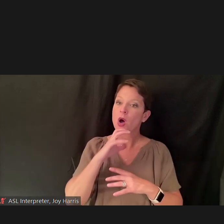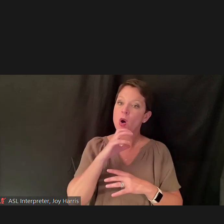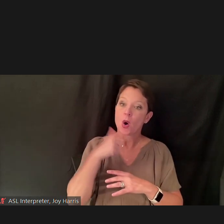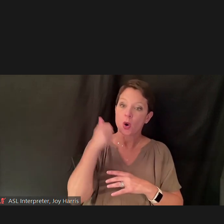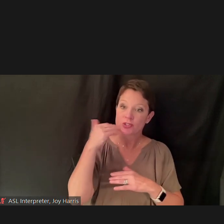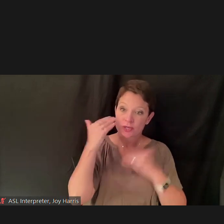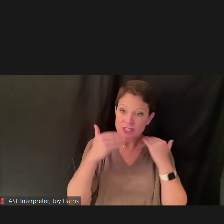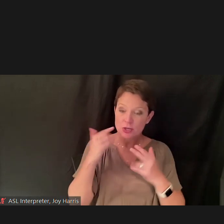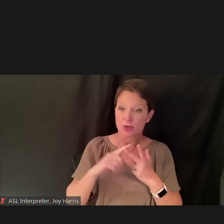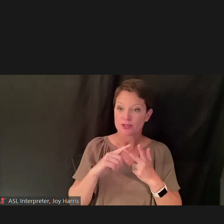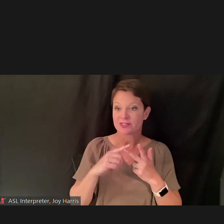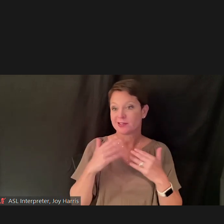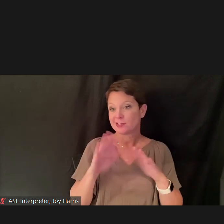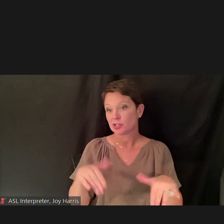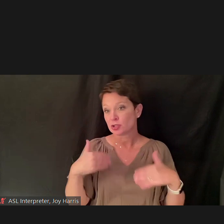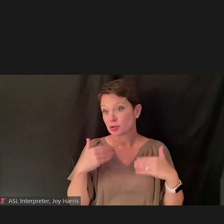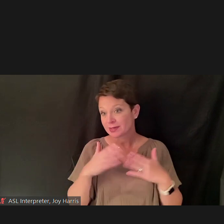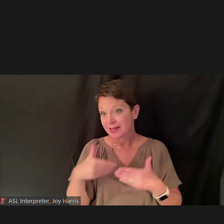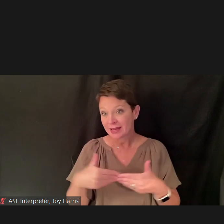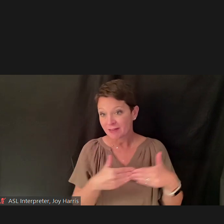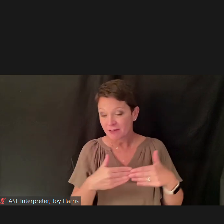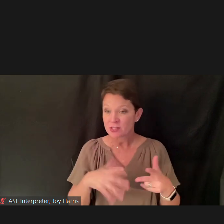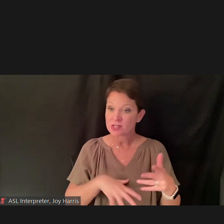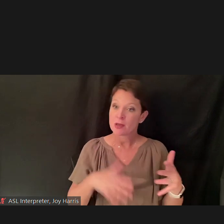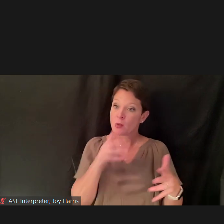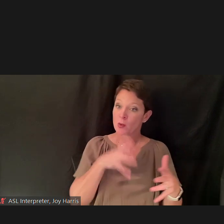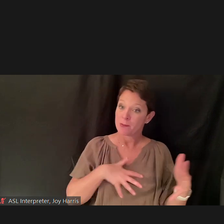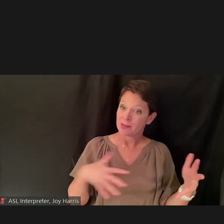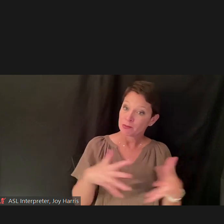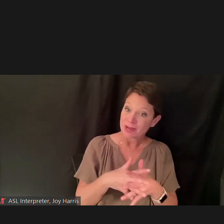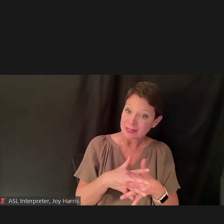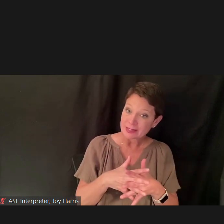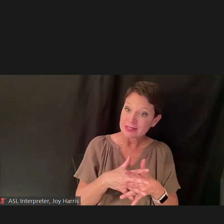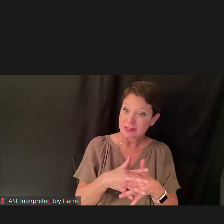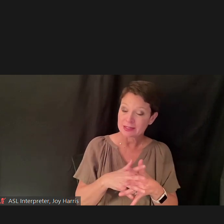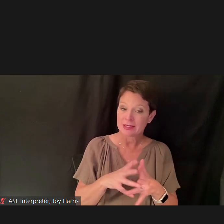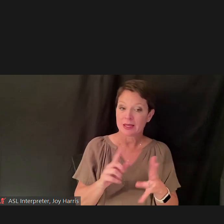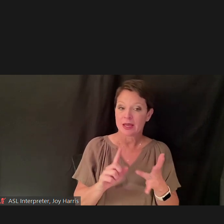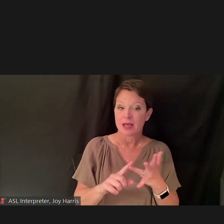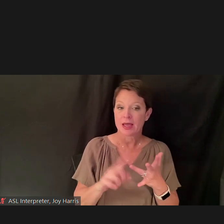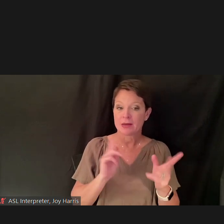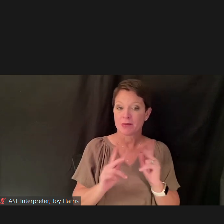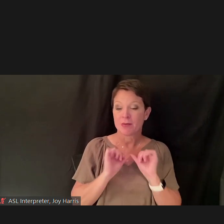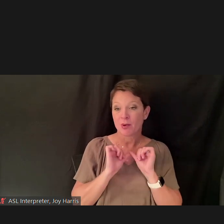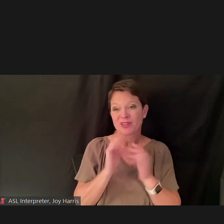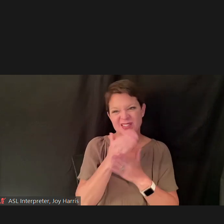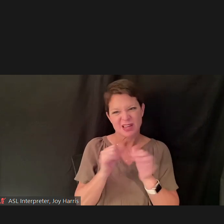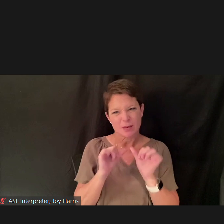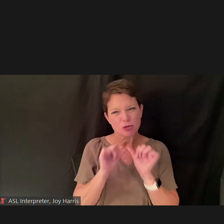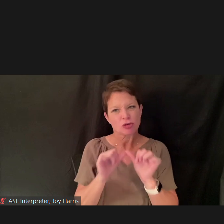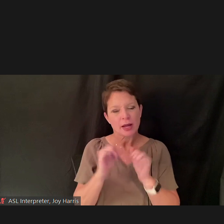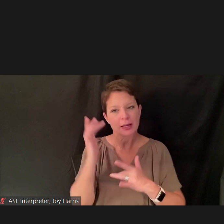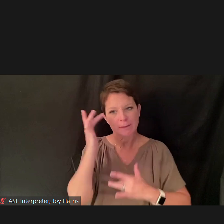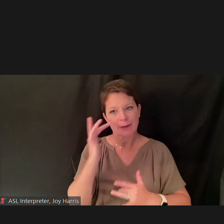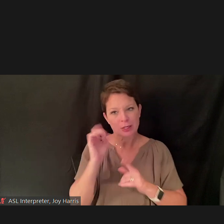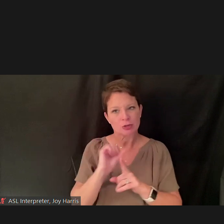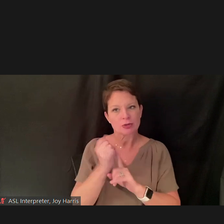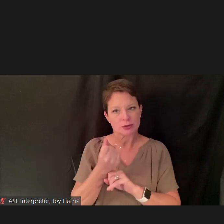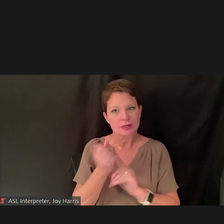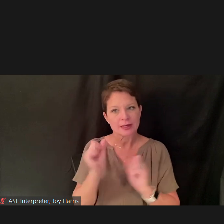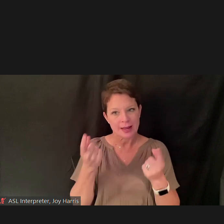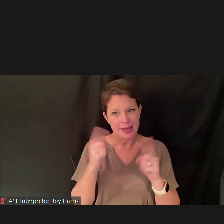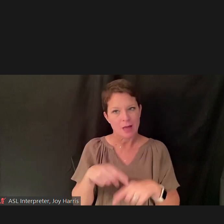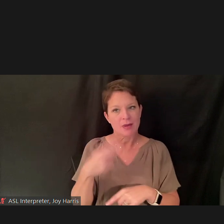Esto incluye personas adultas mayores, bebés y niños, personas embarazadas y personas